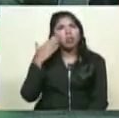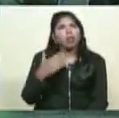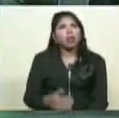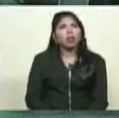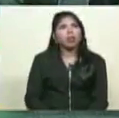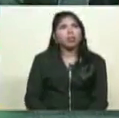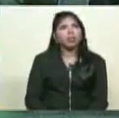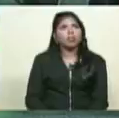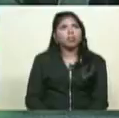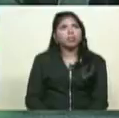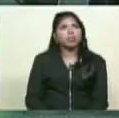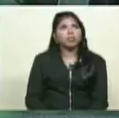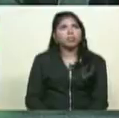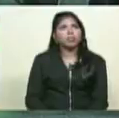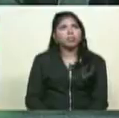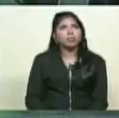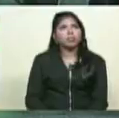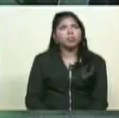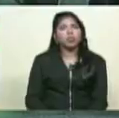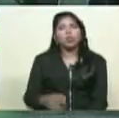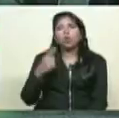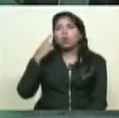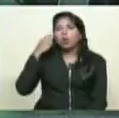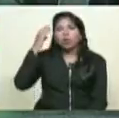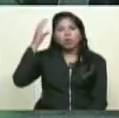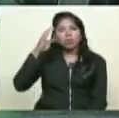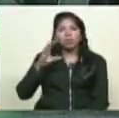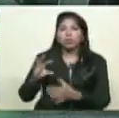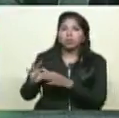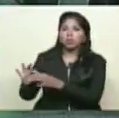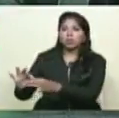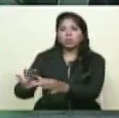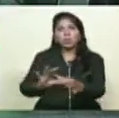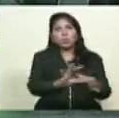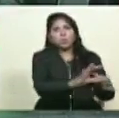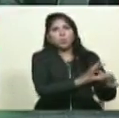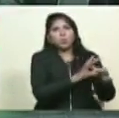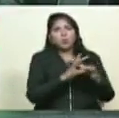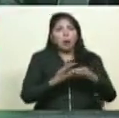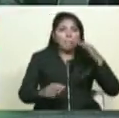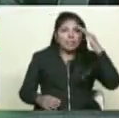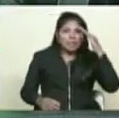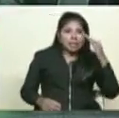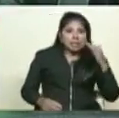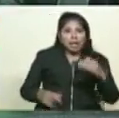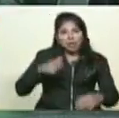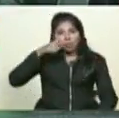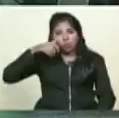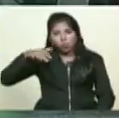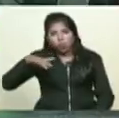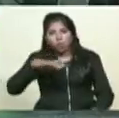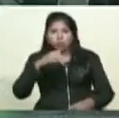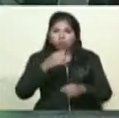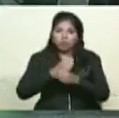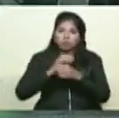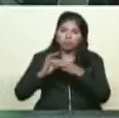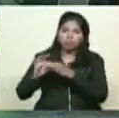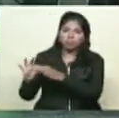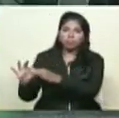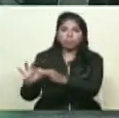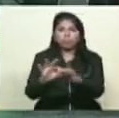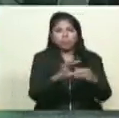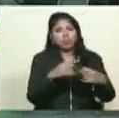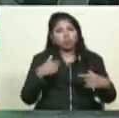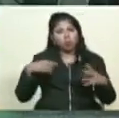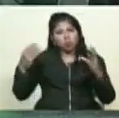a la conciencia y la unión del pueblo, de los trabajadores, a la unión cívico-militar para todas estas grandes tareas. Así que estoy de